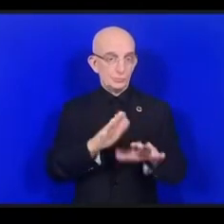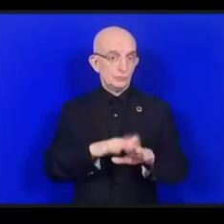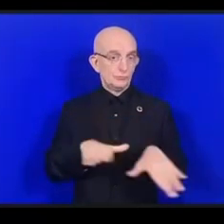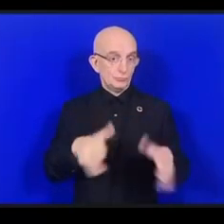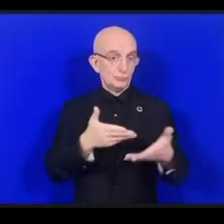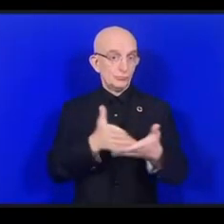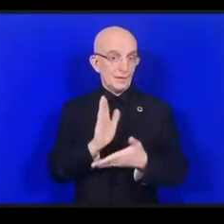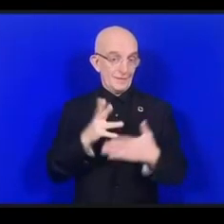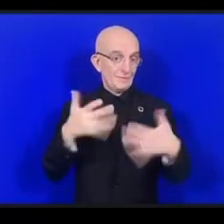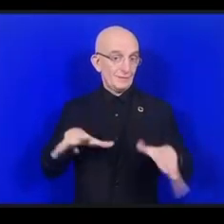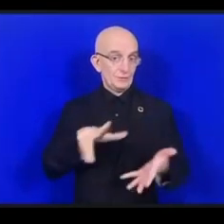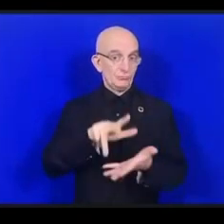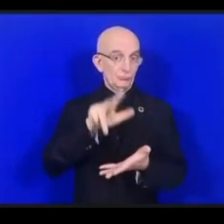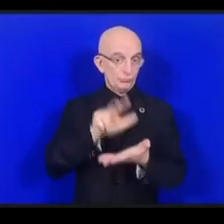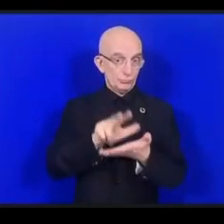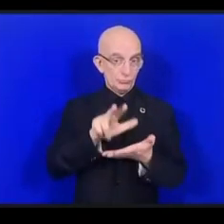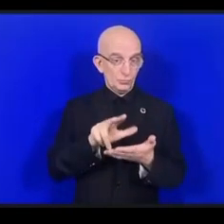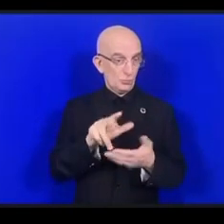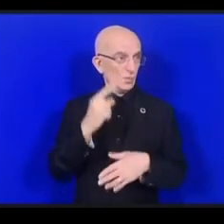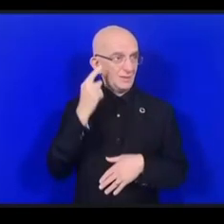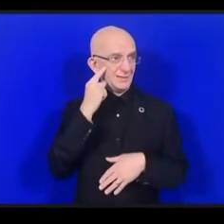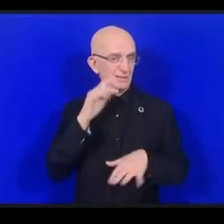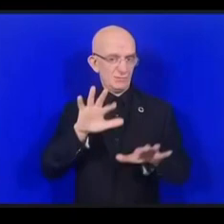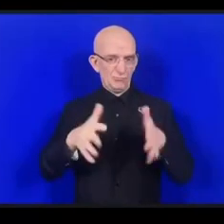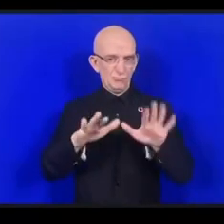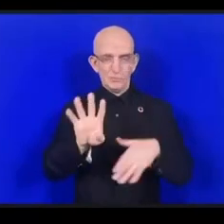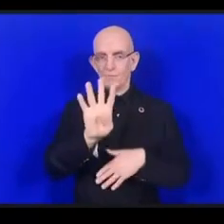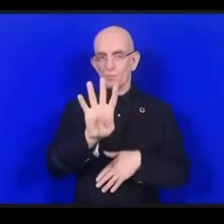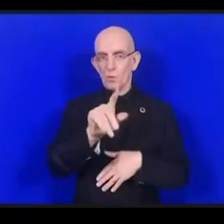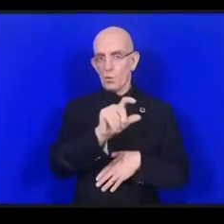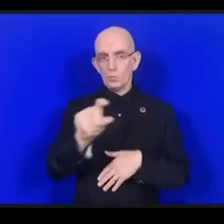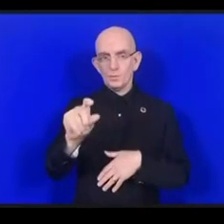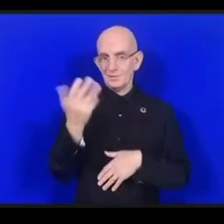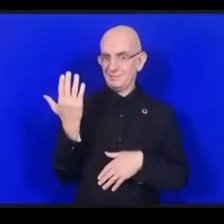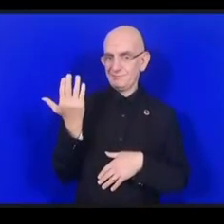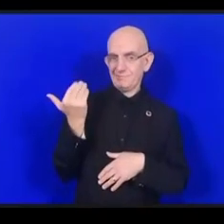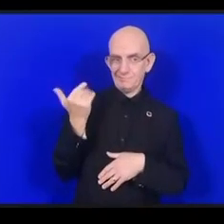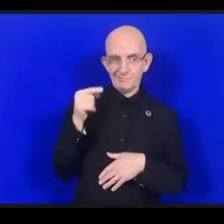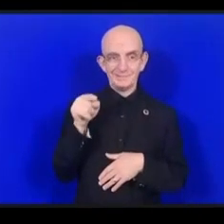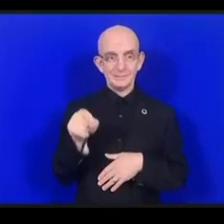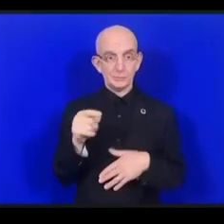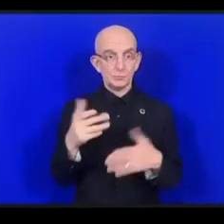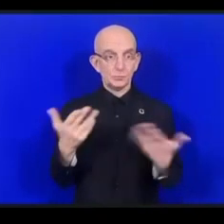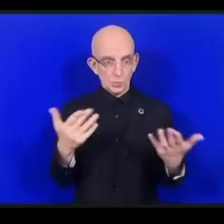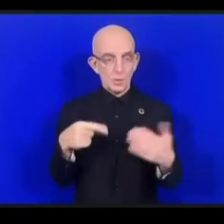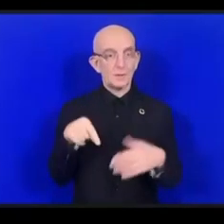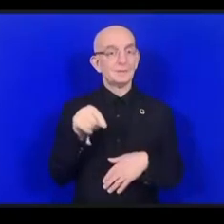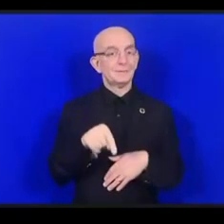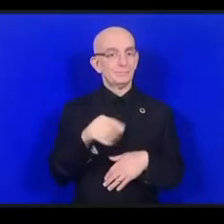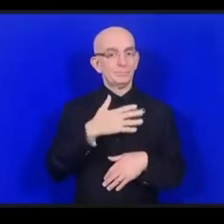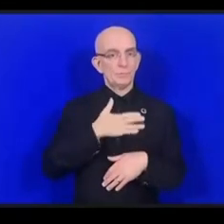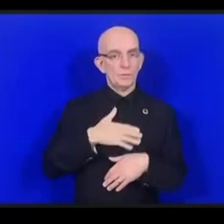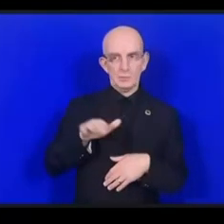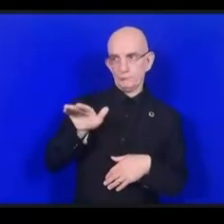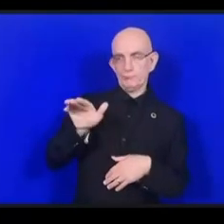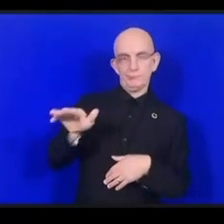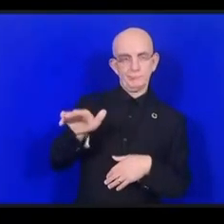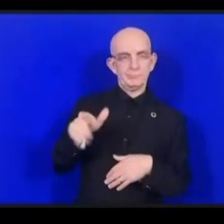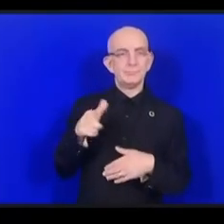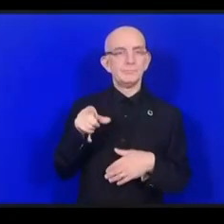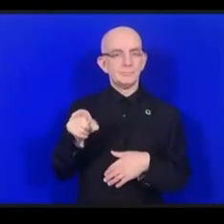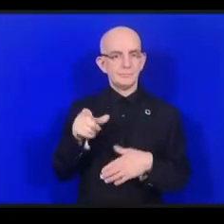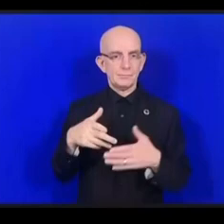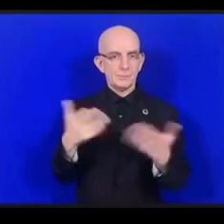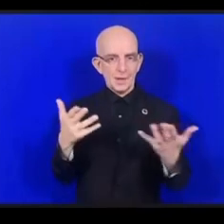ello me gustaría ahora dar la palabra a la coalición dinámica sobre medio ambiente que pues